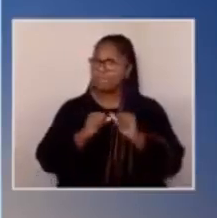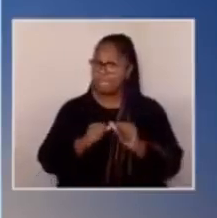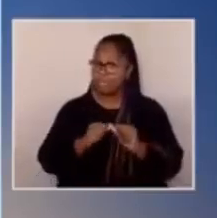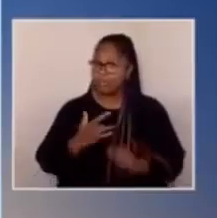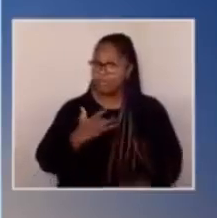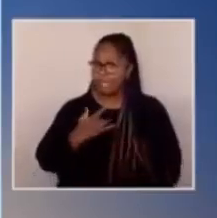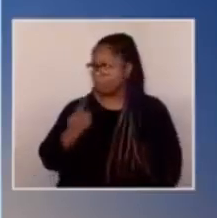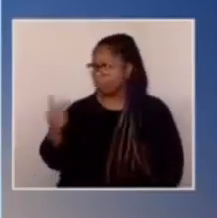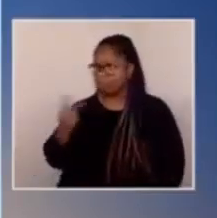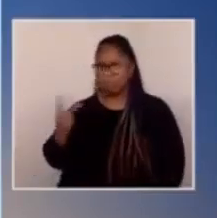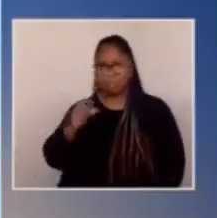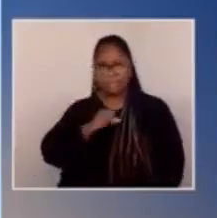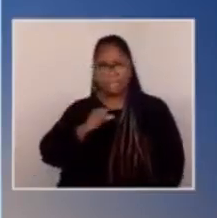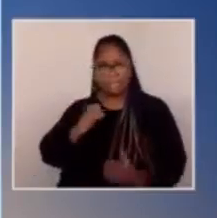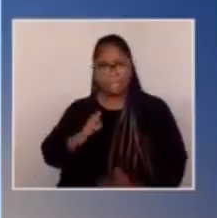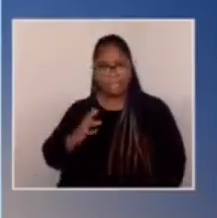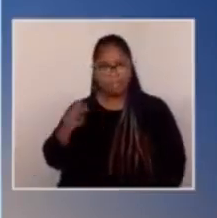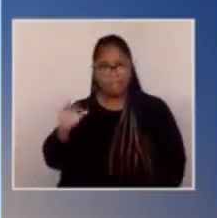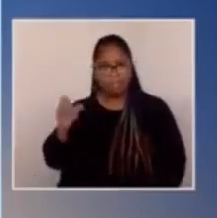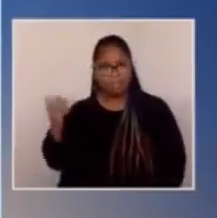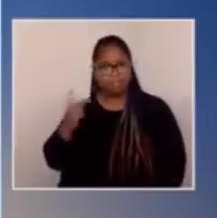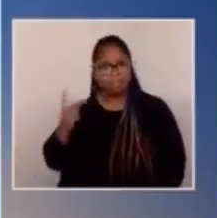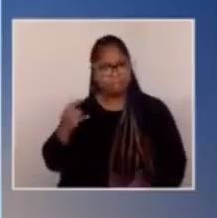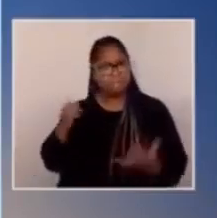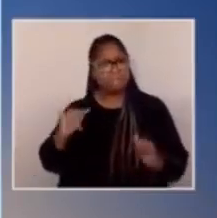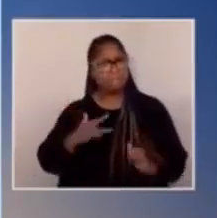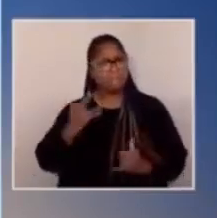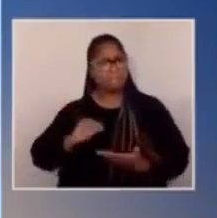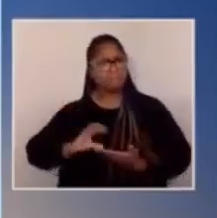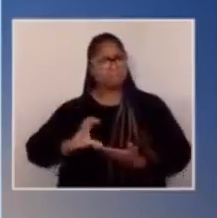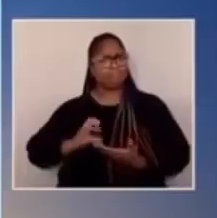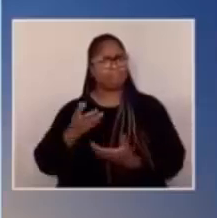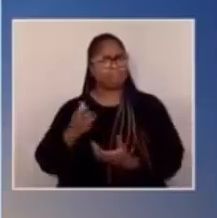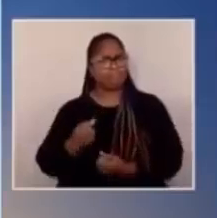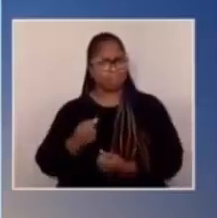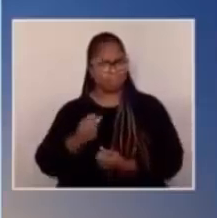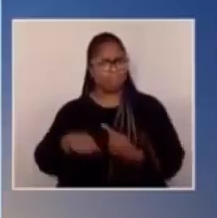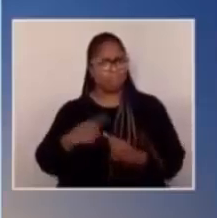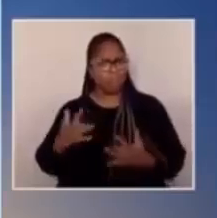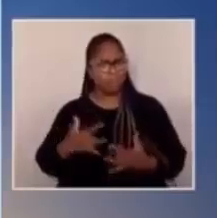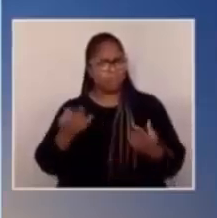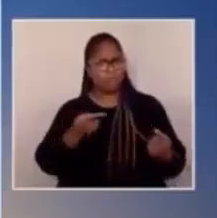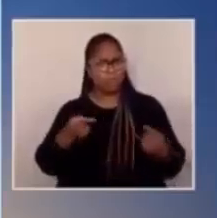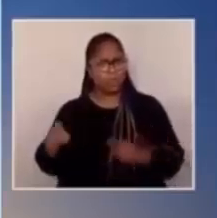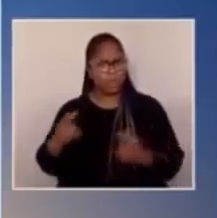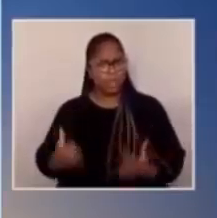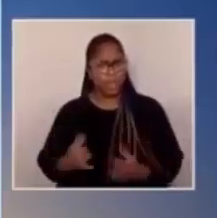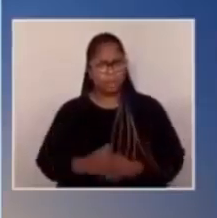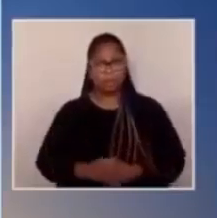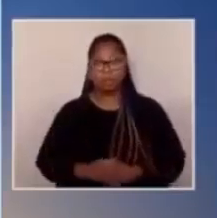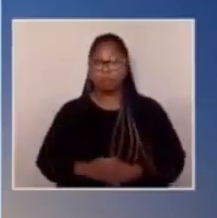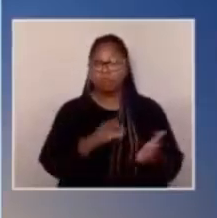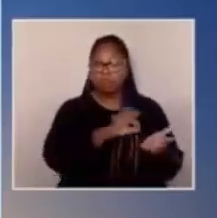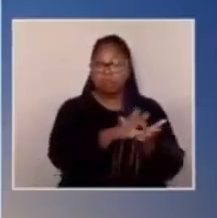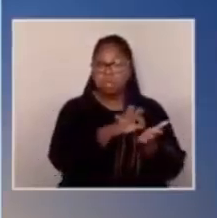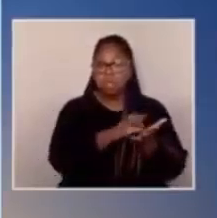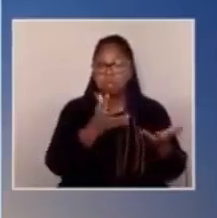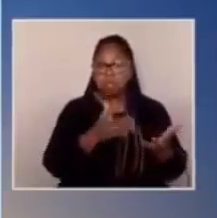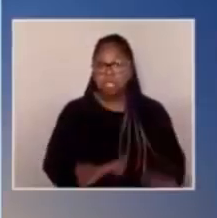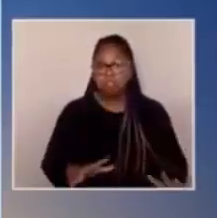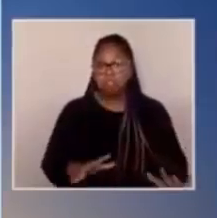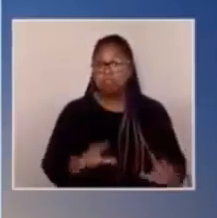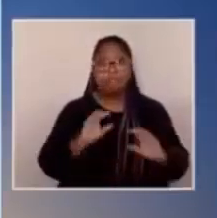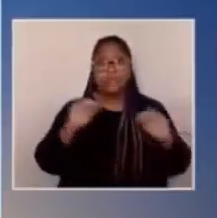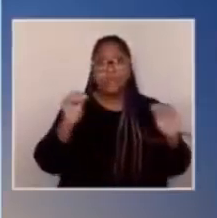Joe Biden, y ante ello ha precisado que lo mejor es aguardar que los tribunales determinen si va a quedar como presidente de los Estados Unidos o